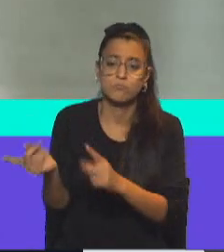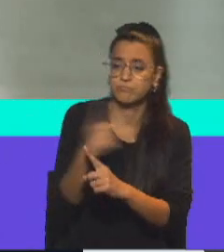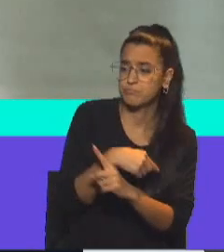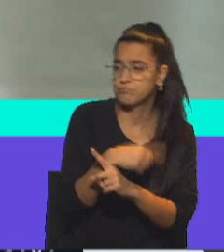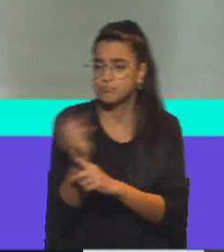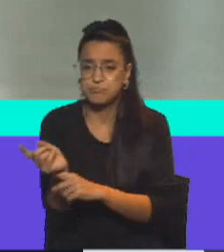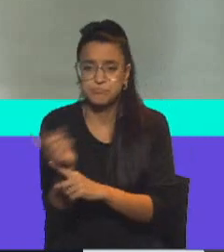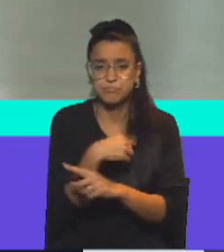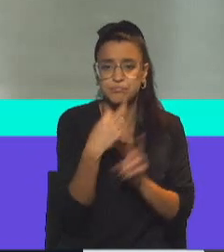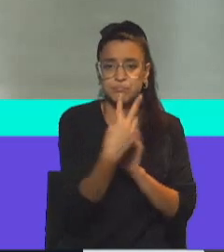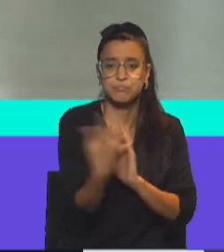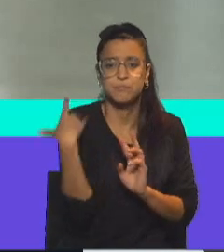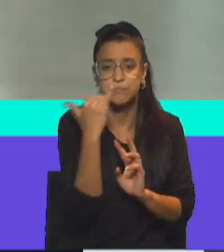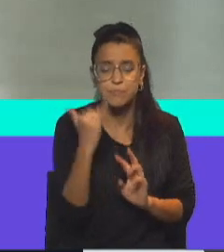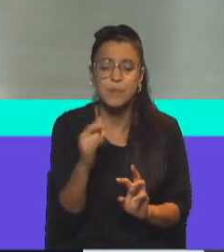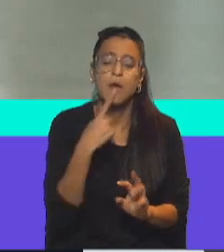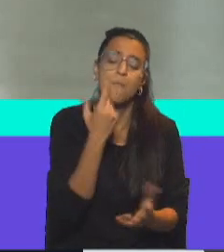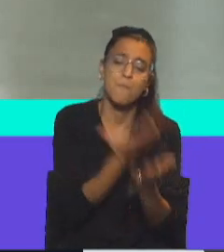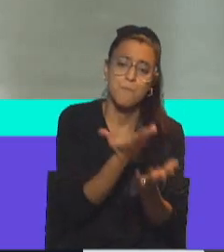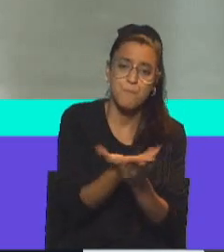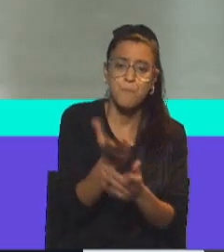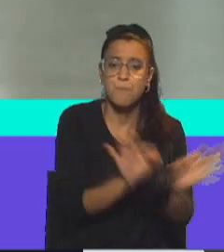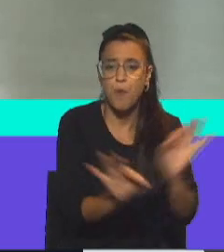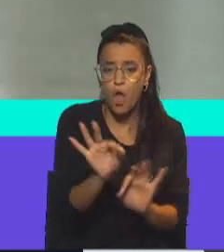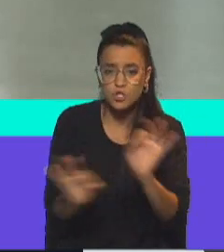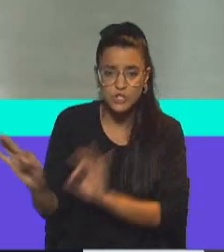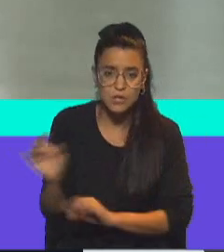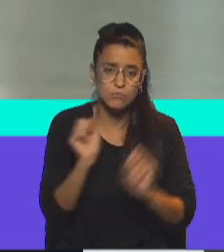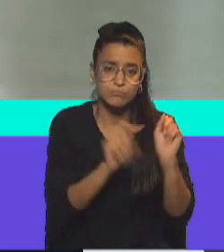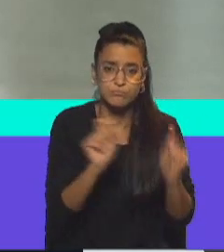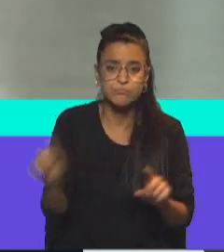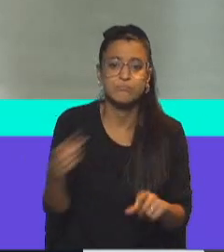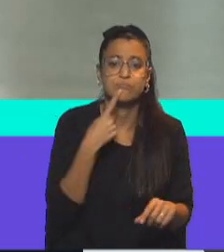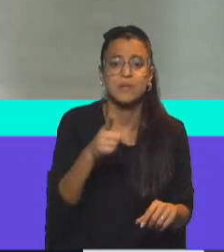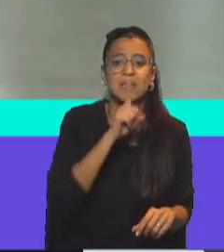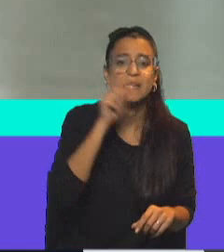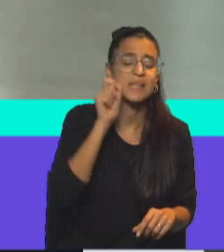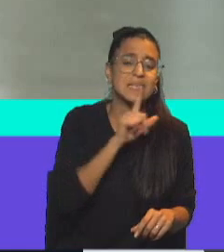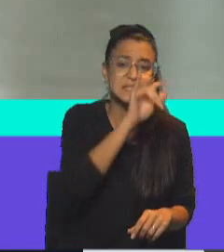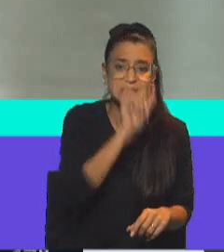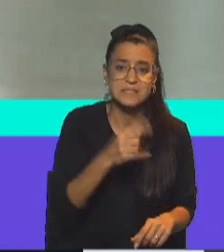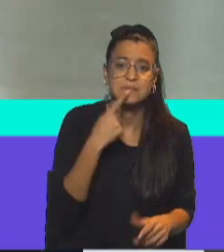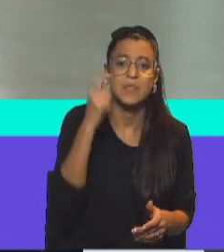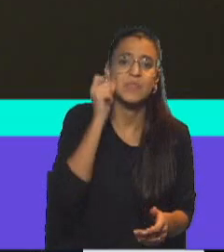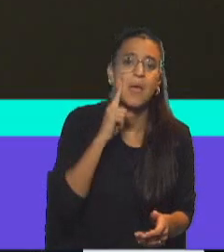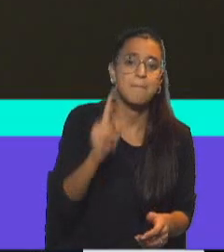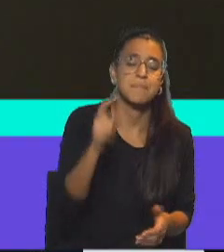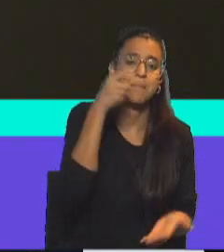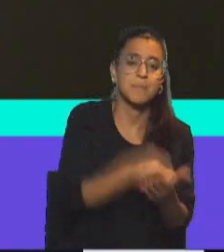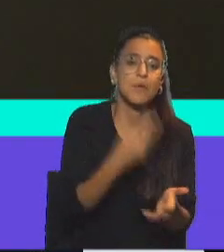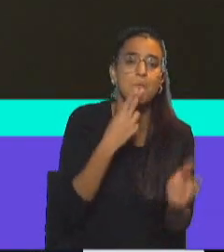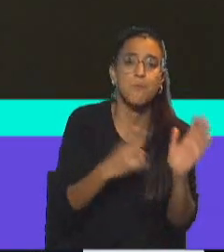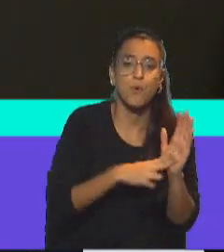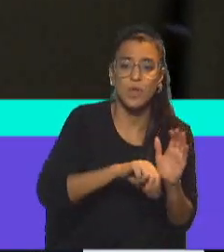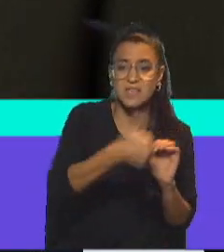y salieron con sus proyectos y su proyecto fueron escucharlo martín tetas decir que pagar 10 mil pesos ganando impuesto a las